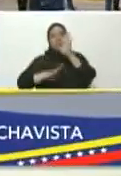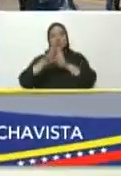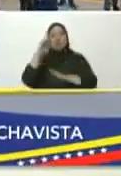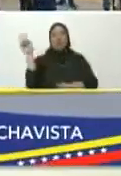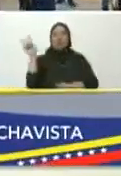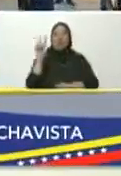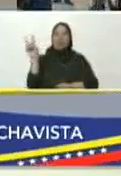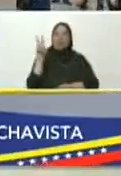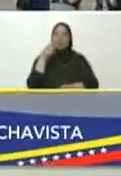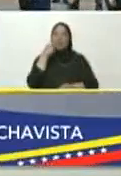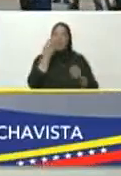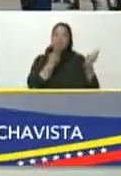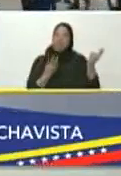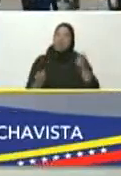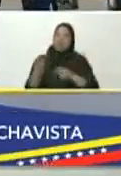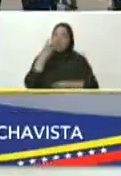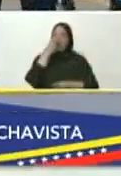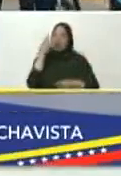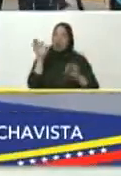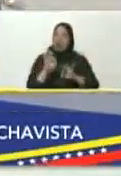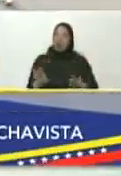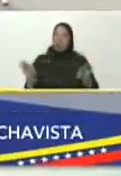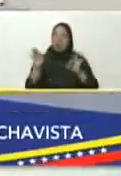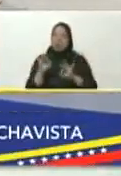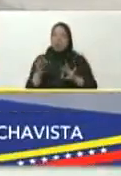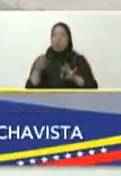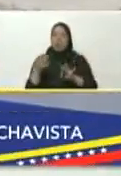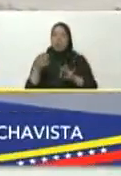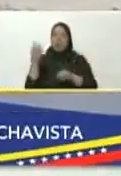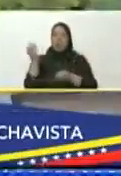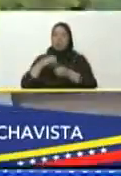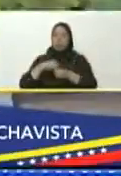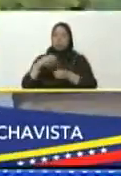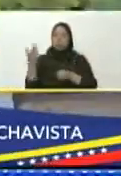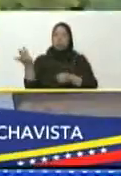de Venezuela. Bienvenido. Aquí no excluimos a nadie.